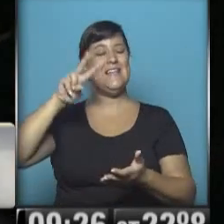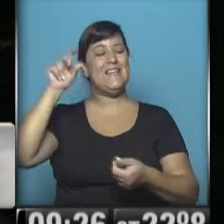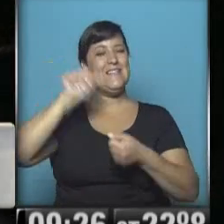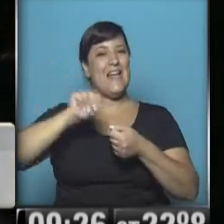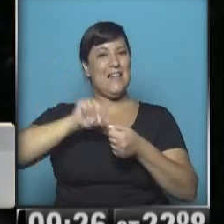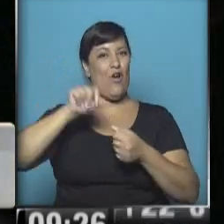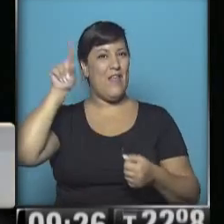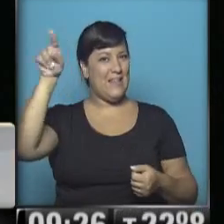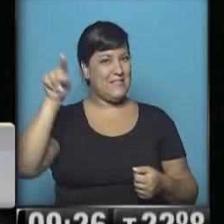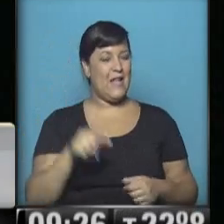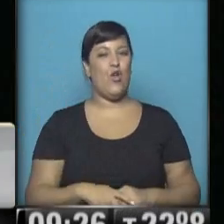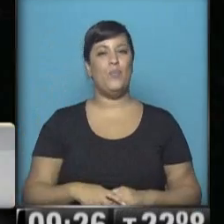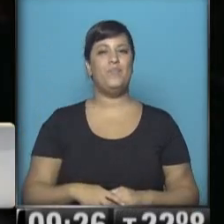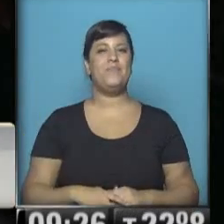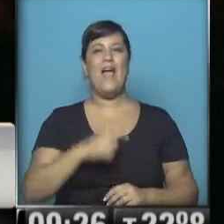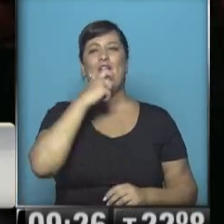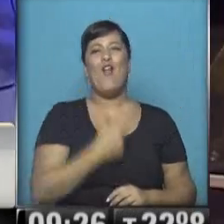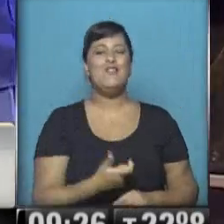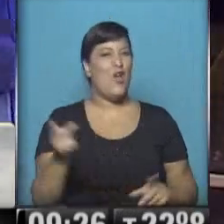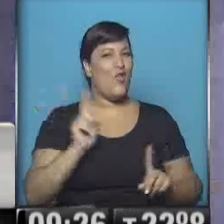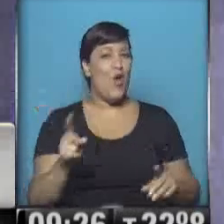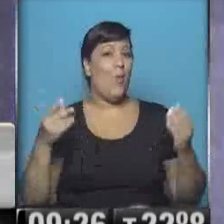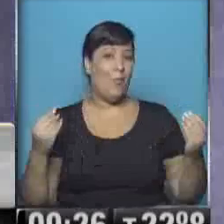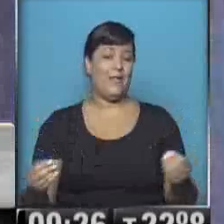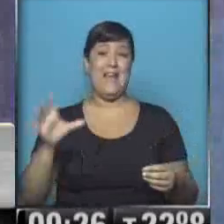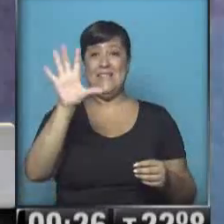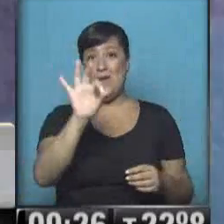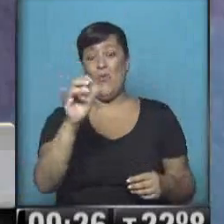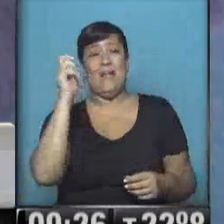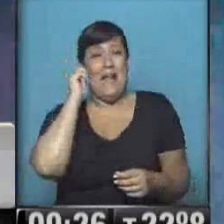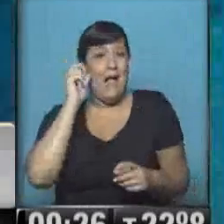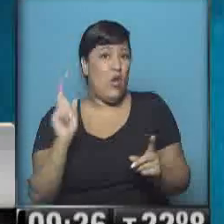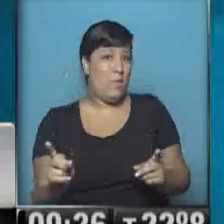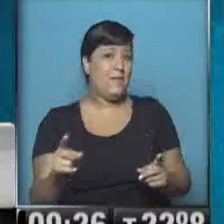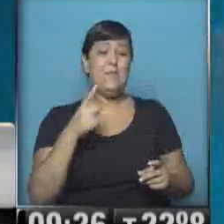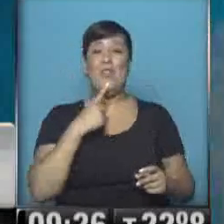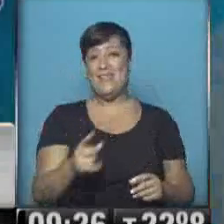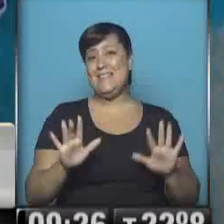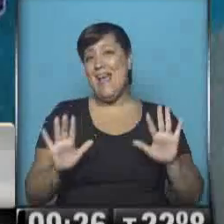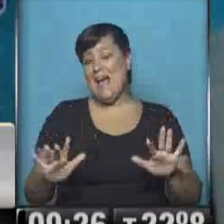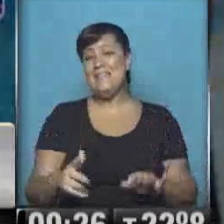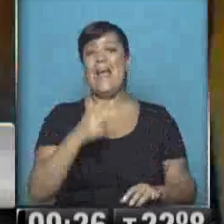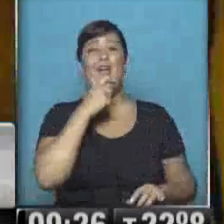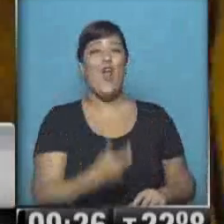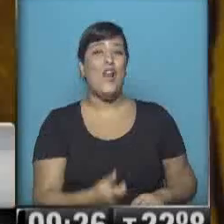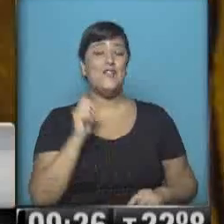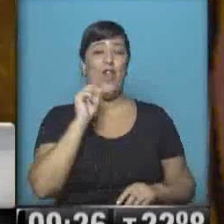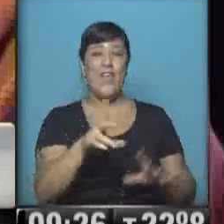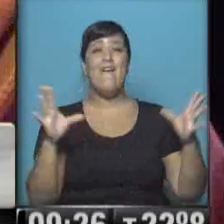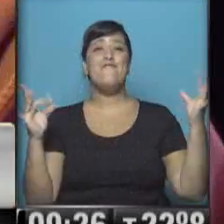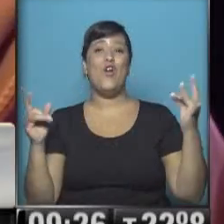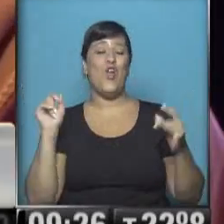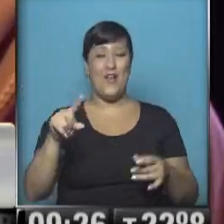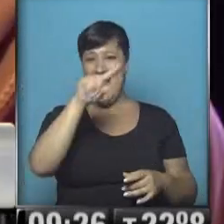cierre. Y me preguntan por qué los Rolling Stones, porque ya han cumplido más de 50 años y ellos mismos se autodenominaron así, los Rolling Stones del folclore